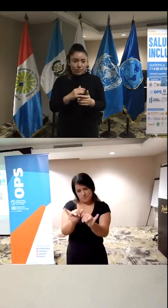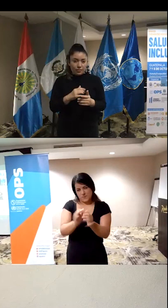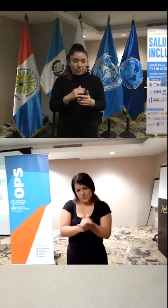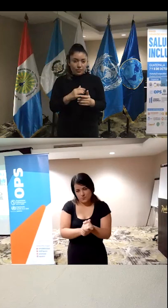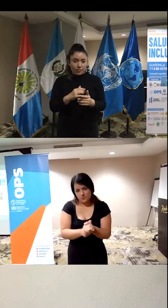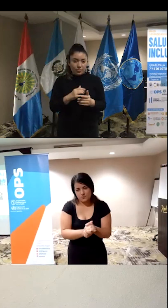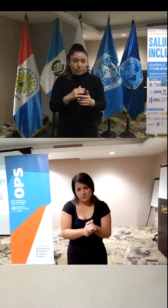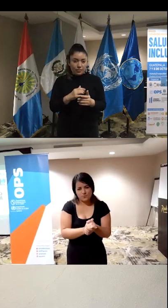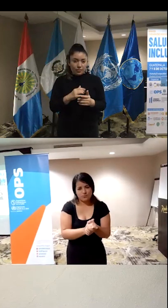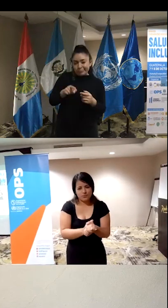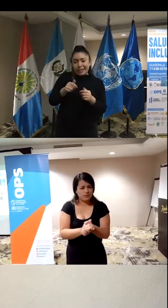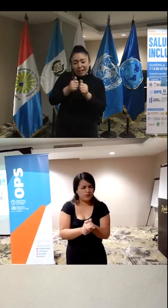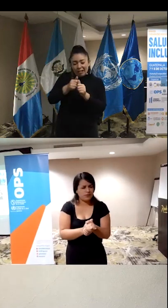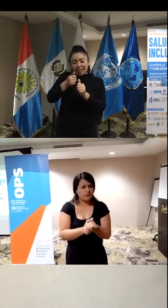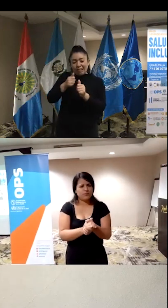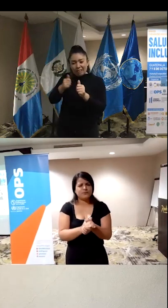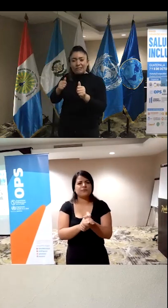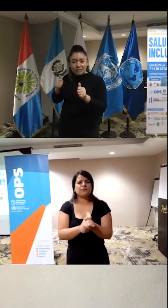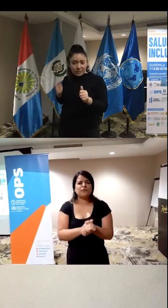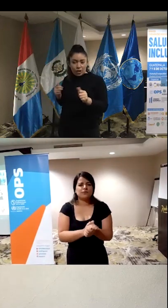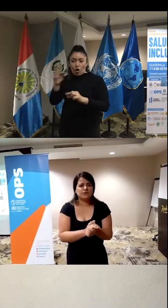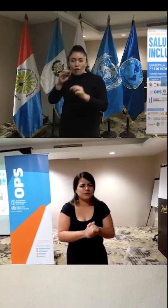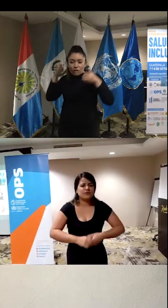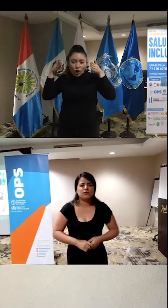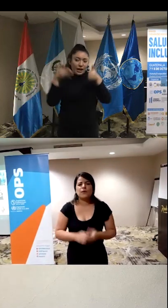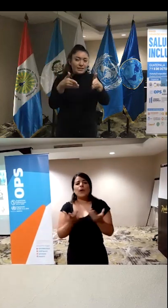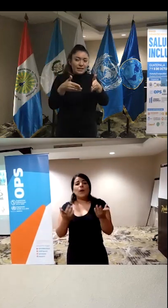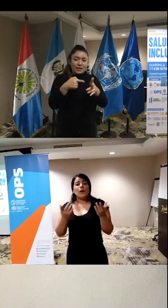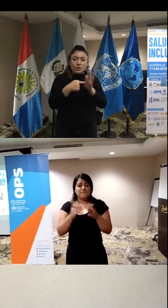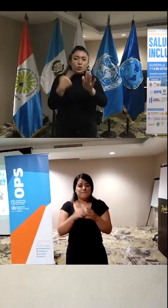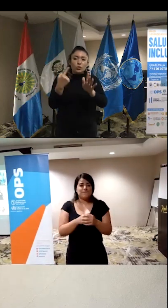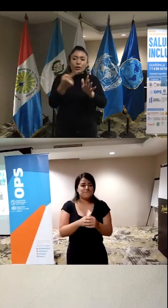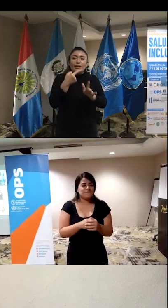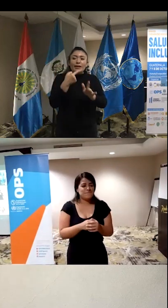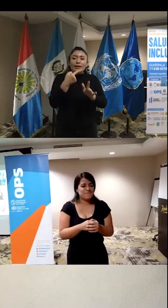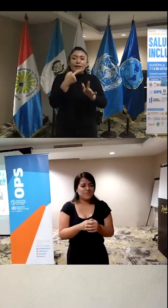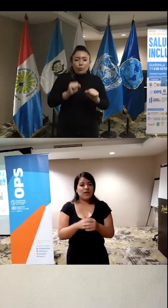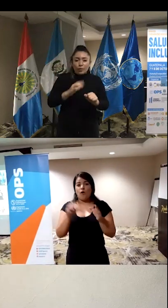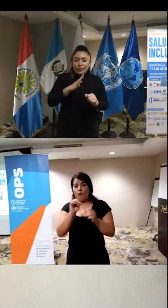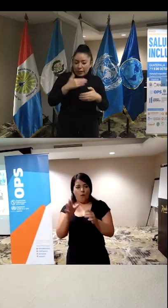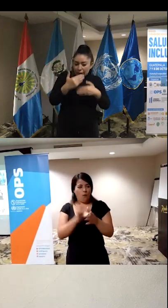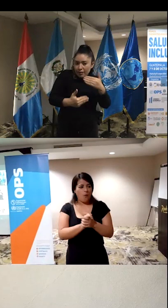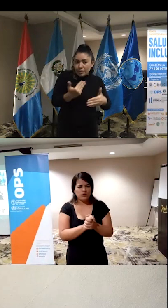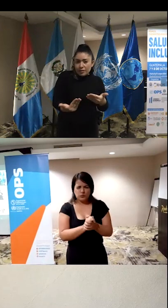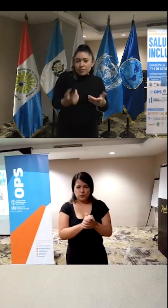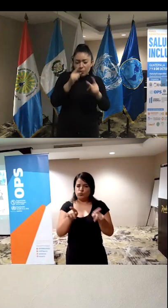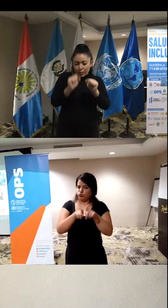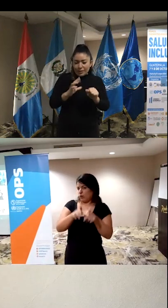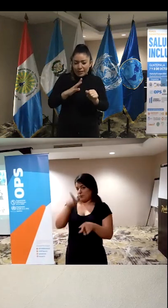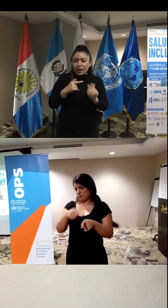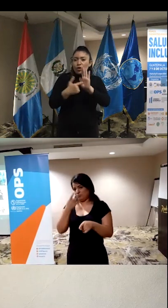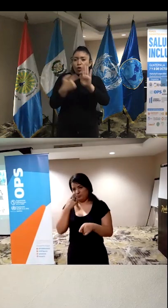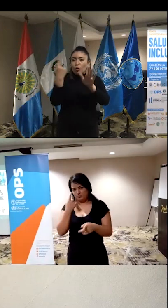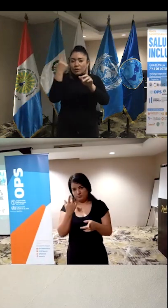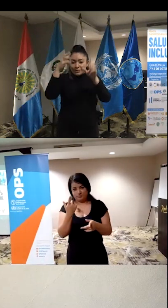retroceder o focalizarnos, mejor dicho, es la palabra más correcta, en este artículo de la Convención cuando se